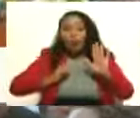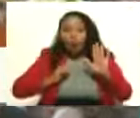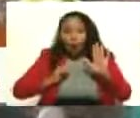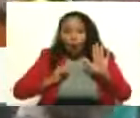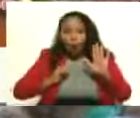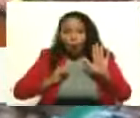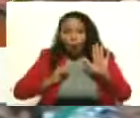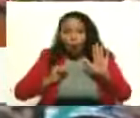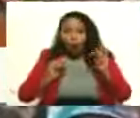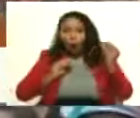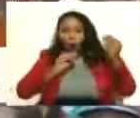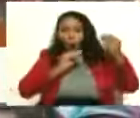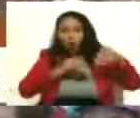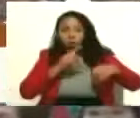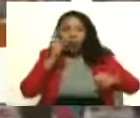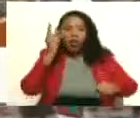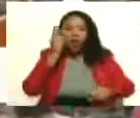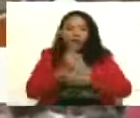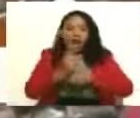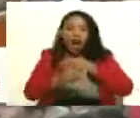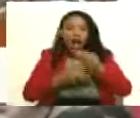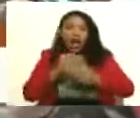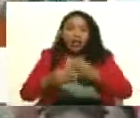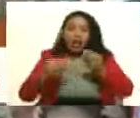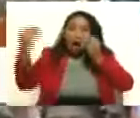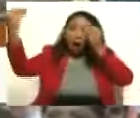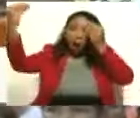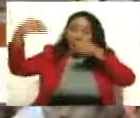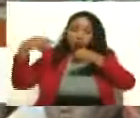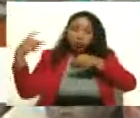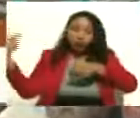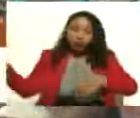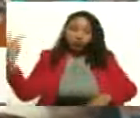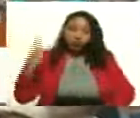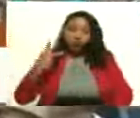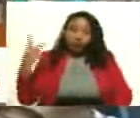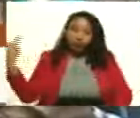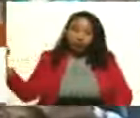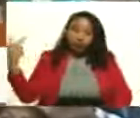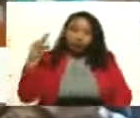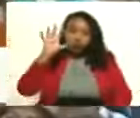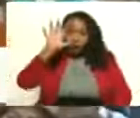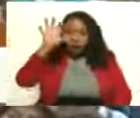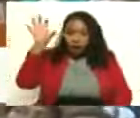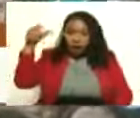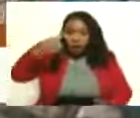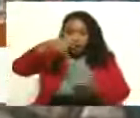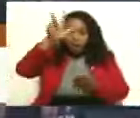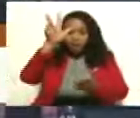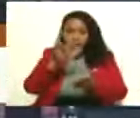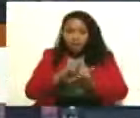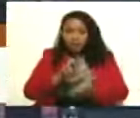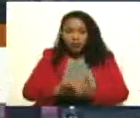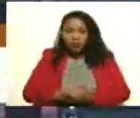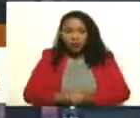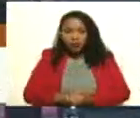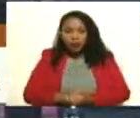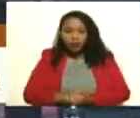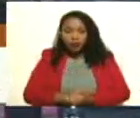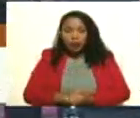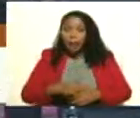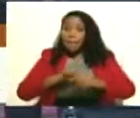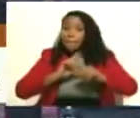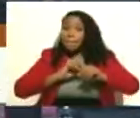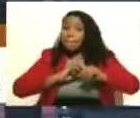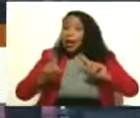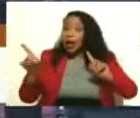cualquier acuerdo debía ser por consenso, con la participación y la aprobación de ambas partes. Pero fue